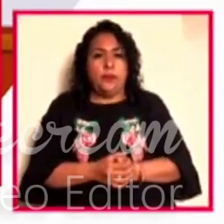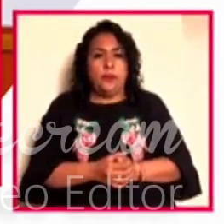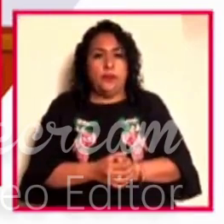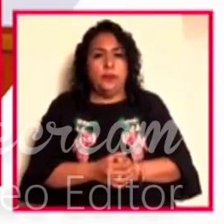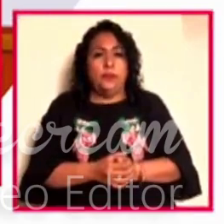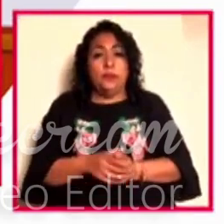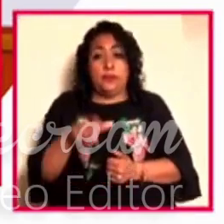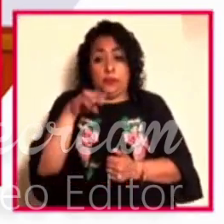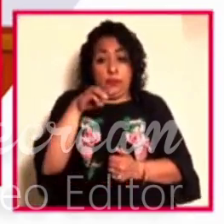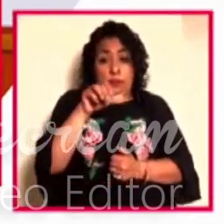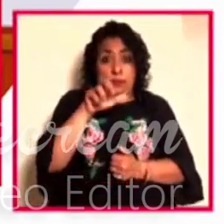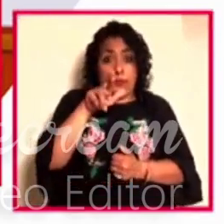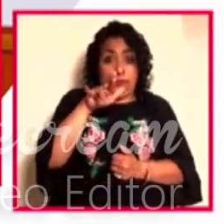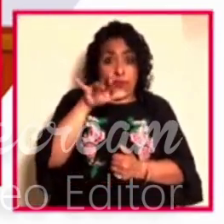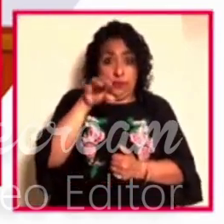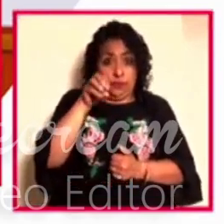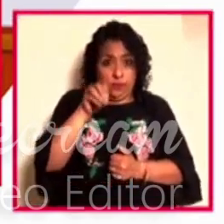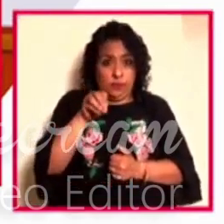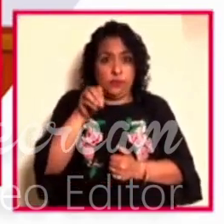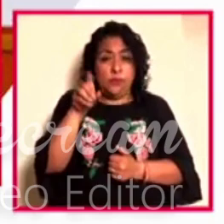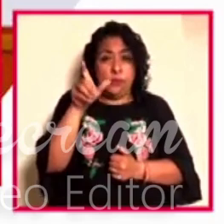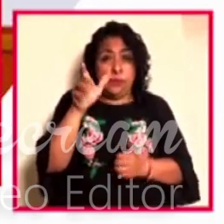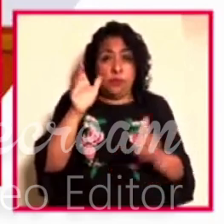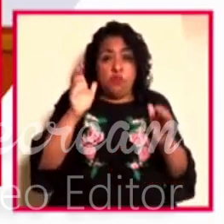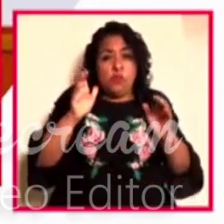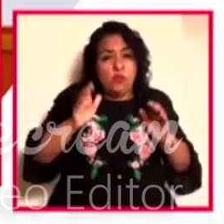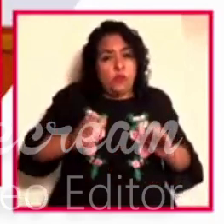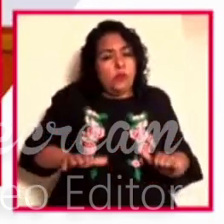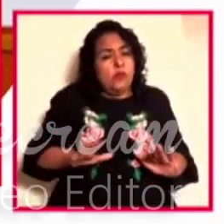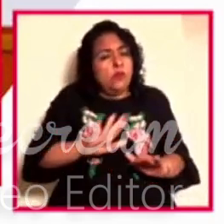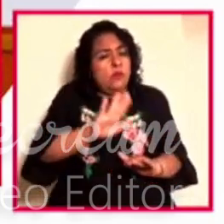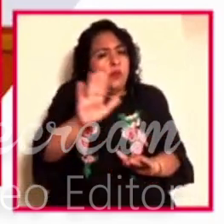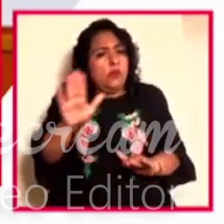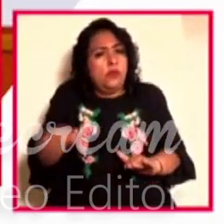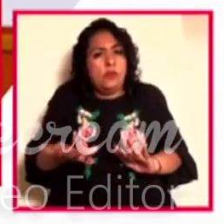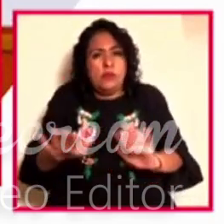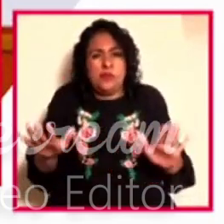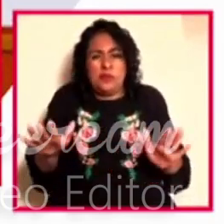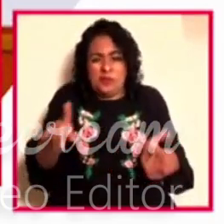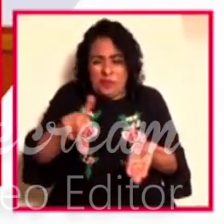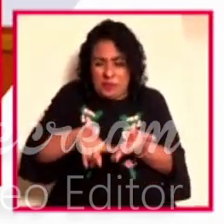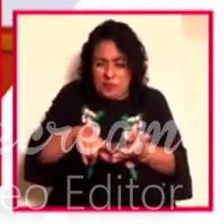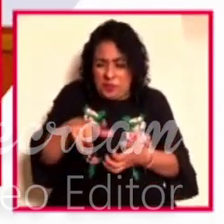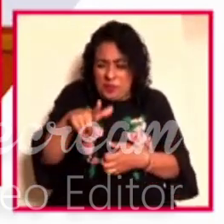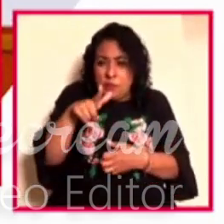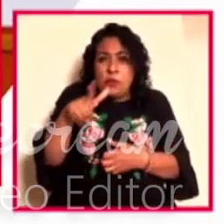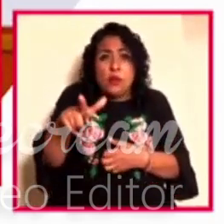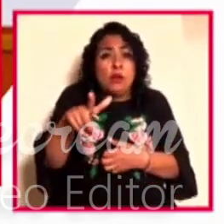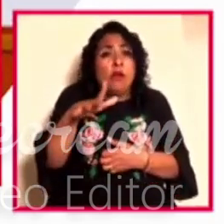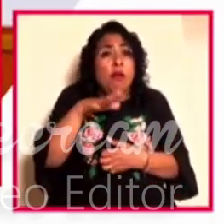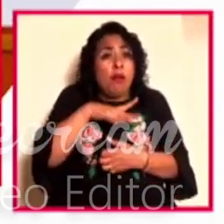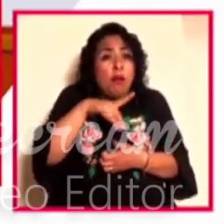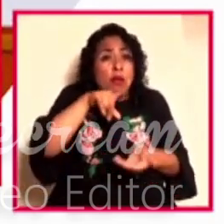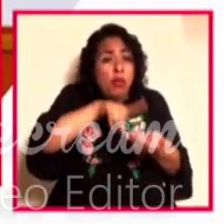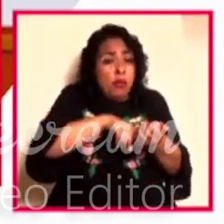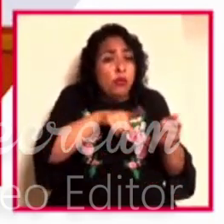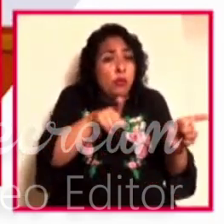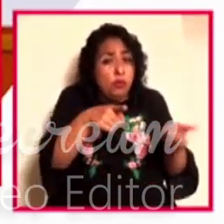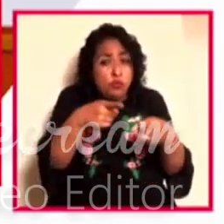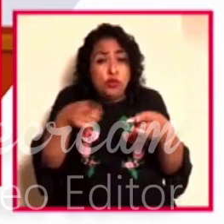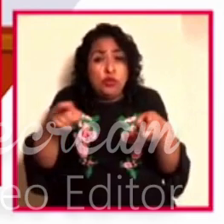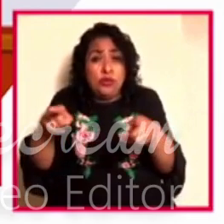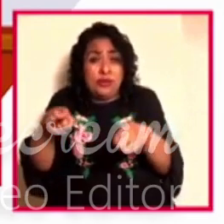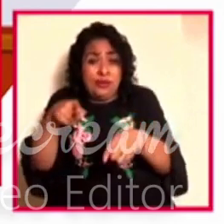Mario, su cuerpo se ha ido, pero su esencia está en sus propias obras, porque sí, sus obras son él, como